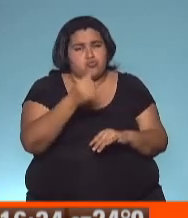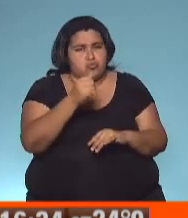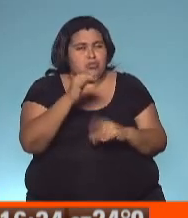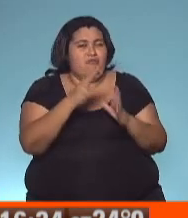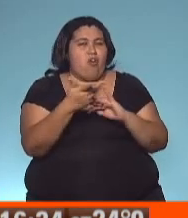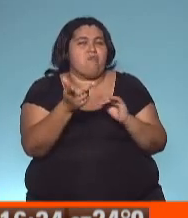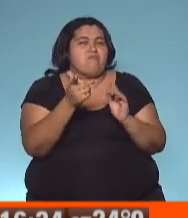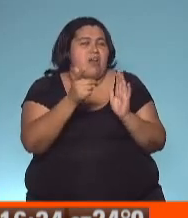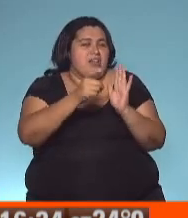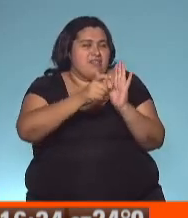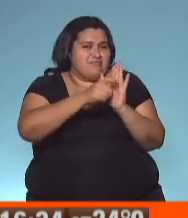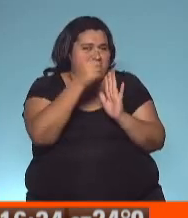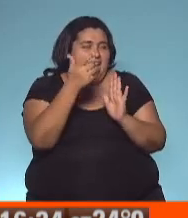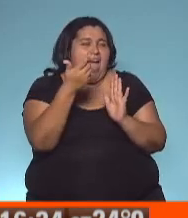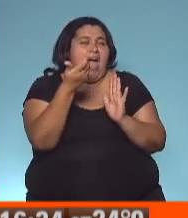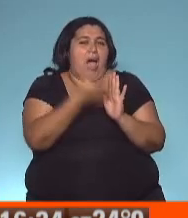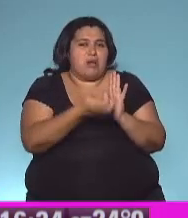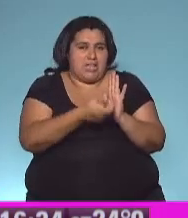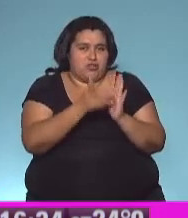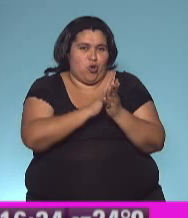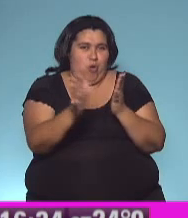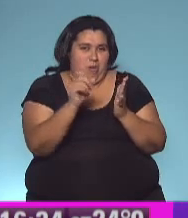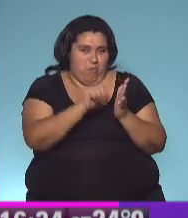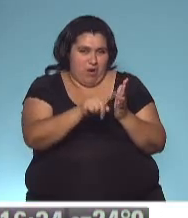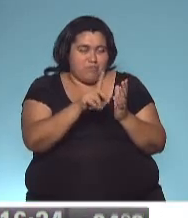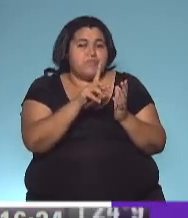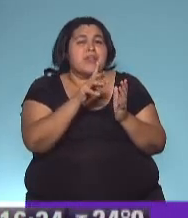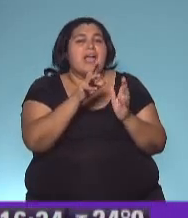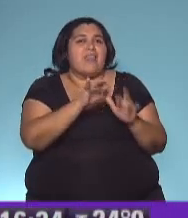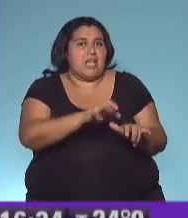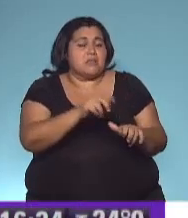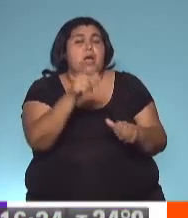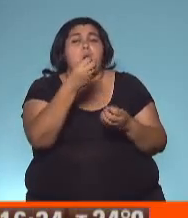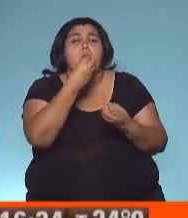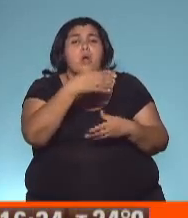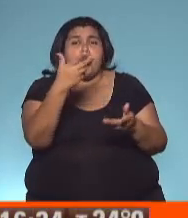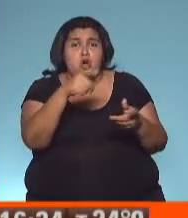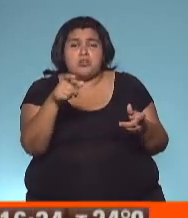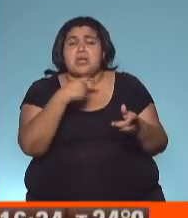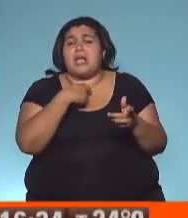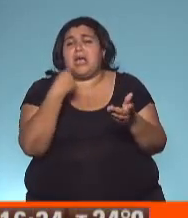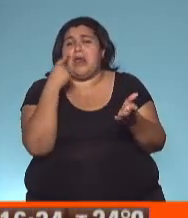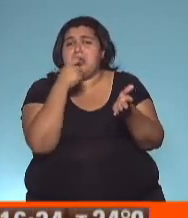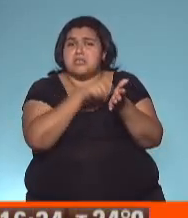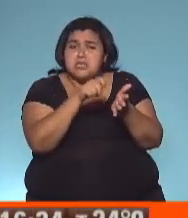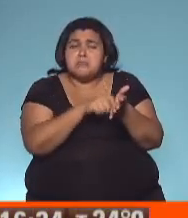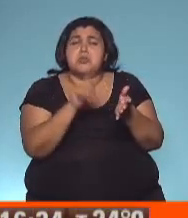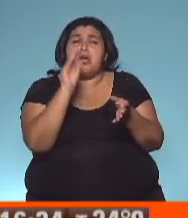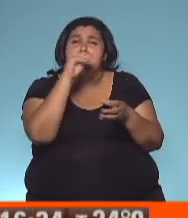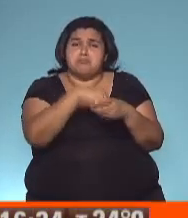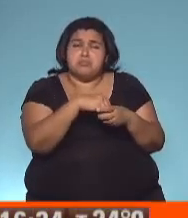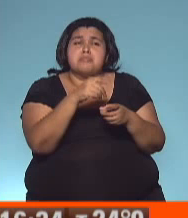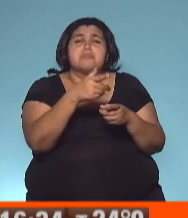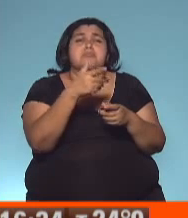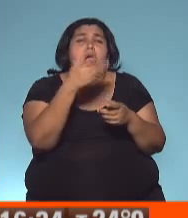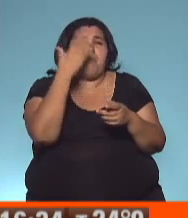apertura de la plataforma digital On Demand para que todos los que quieran suscribirse y utilizarla y ver todos los archivos